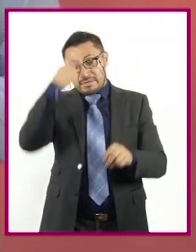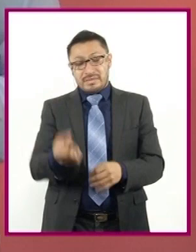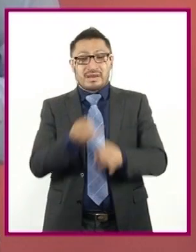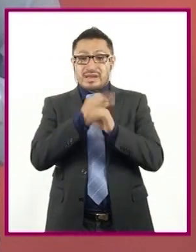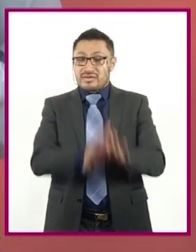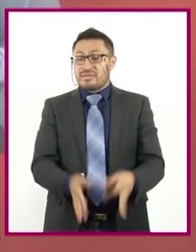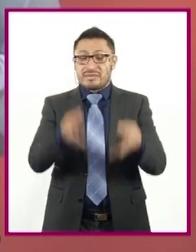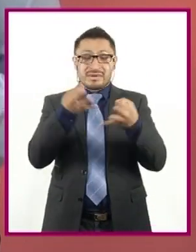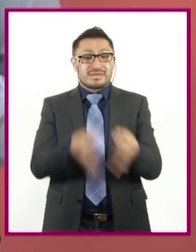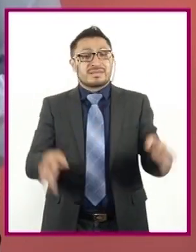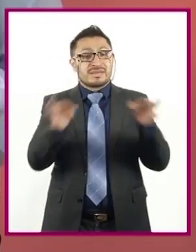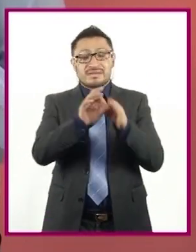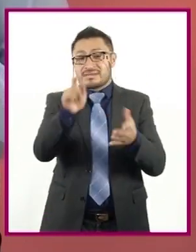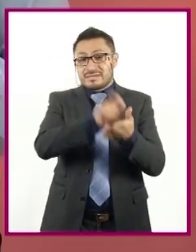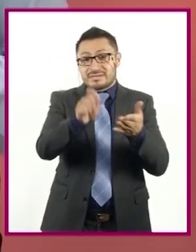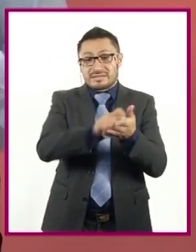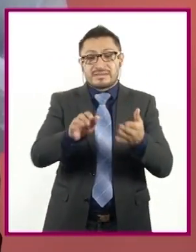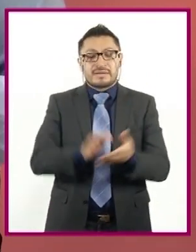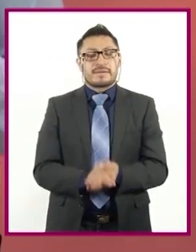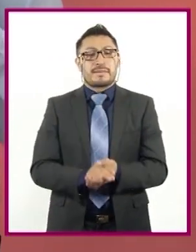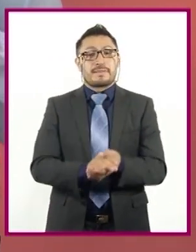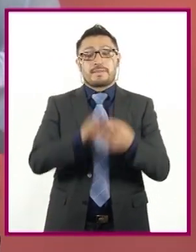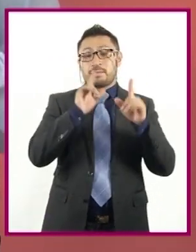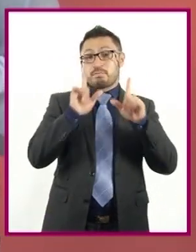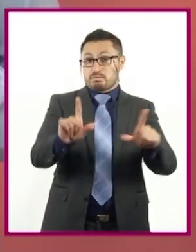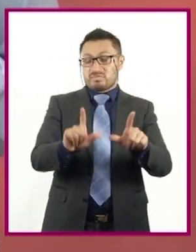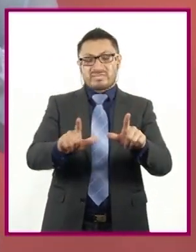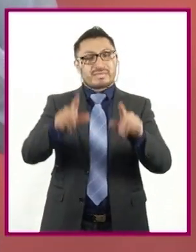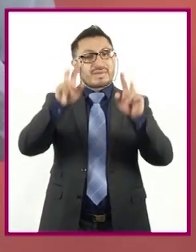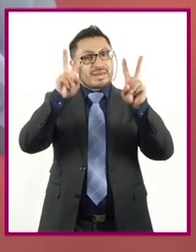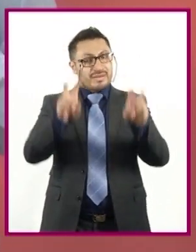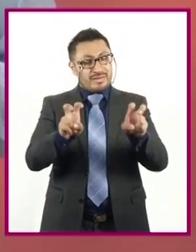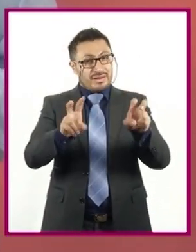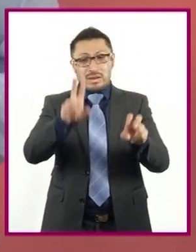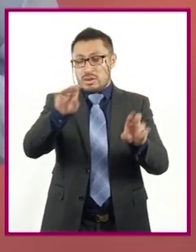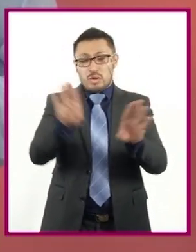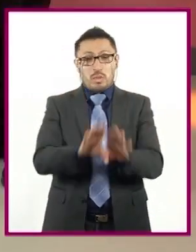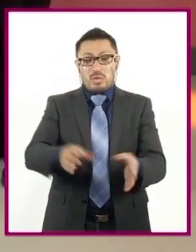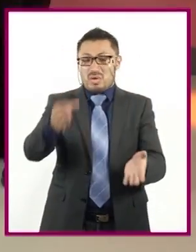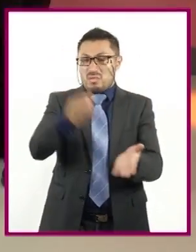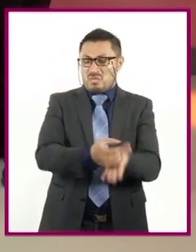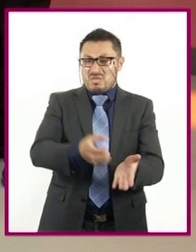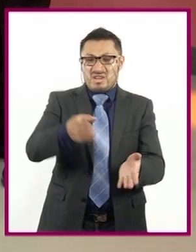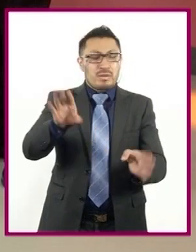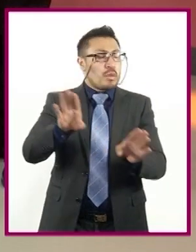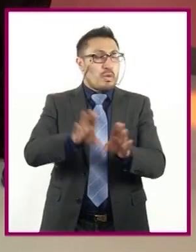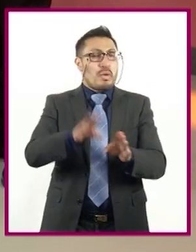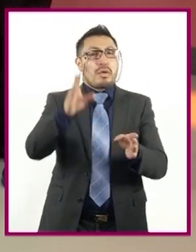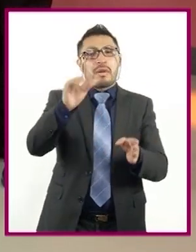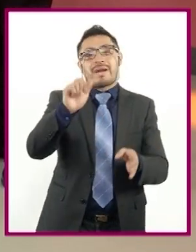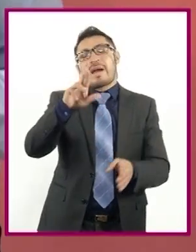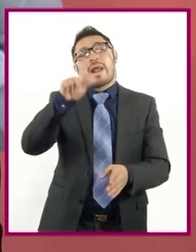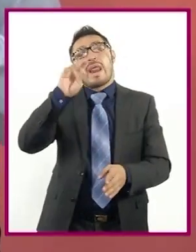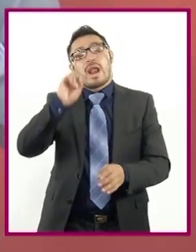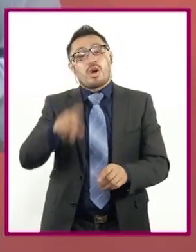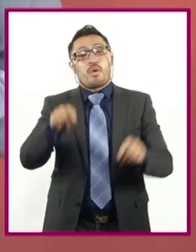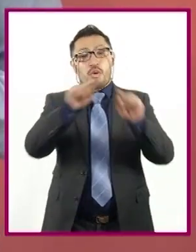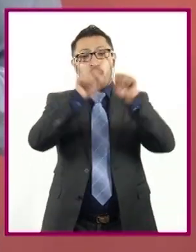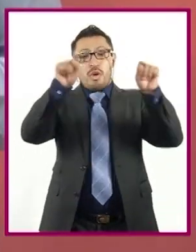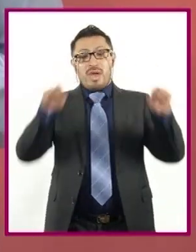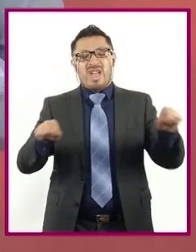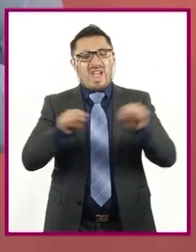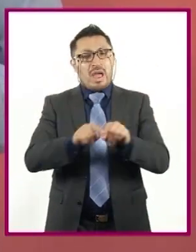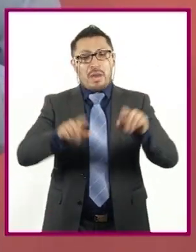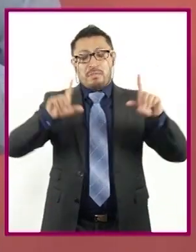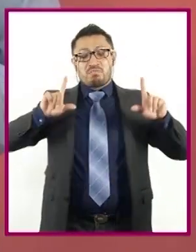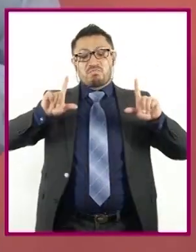relevante. Las fichas no son forzosamente cartones rectangulares de ciertas medidas, sino que